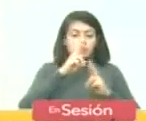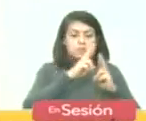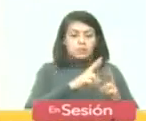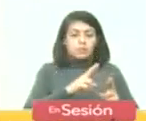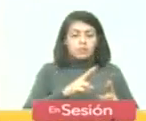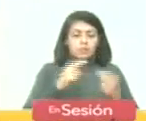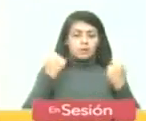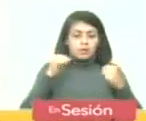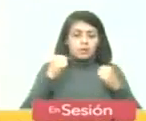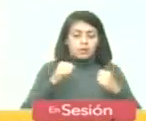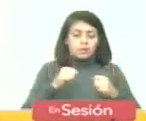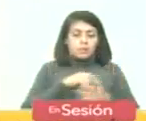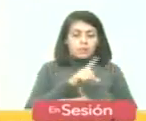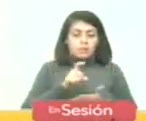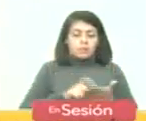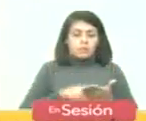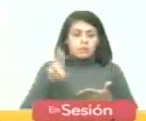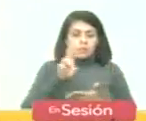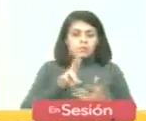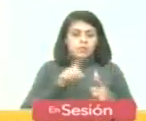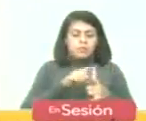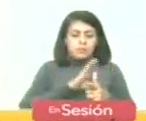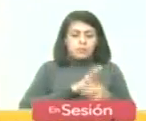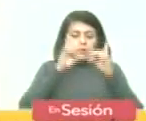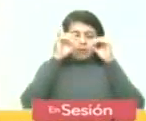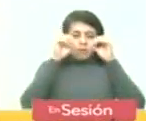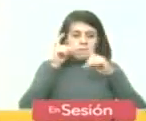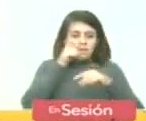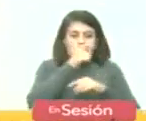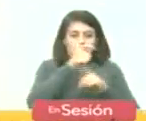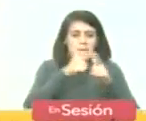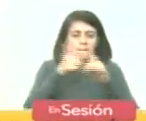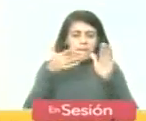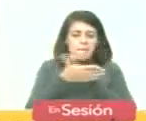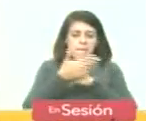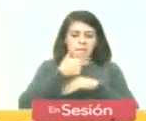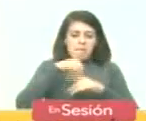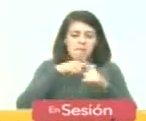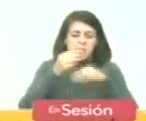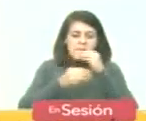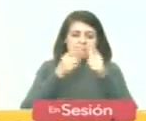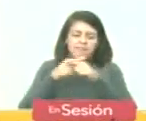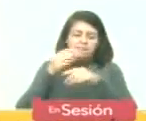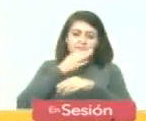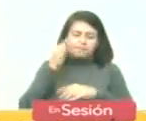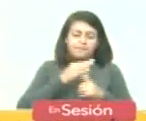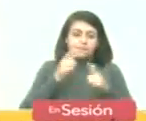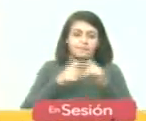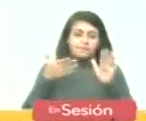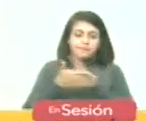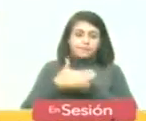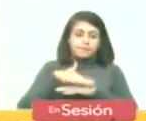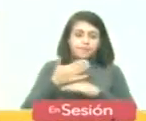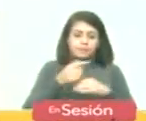ejercicio pleno de la soberanía y la autodeterminación de los pueblos, estamos convencidos de